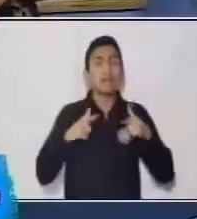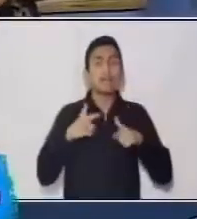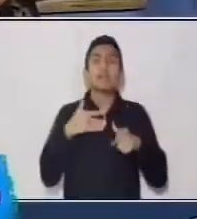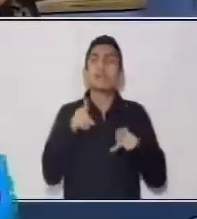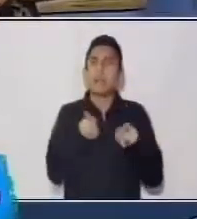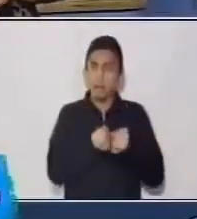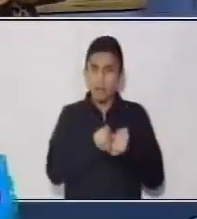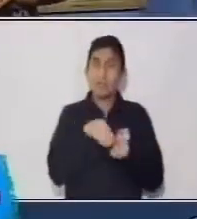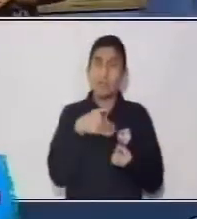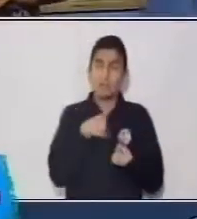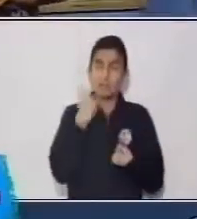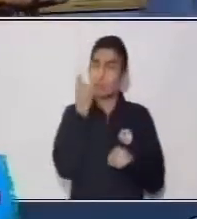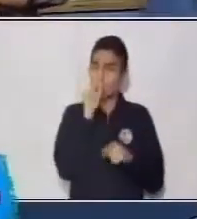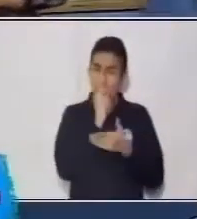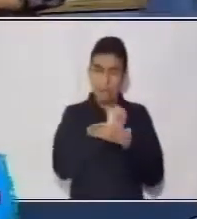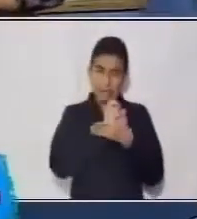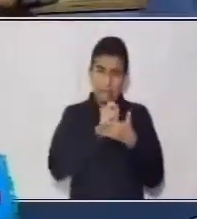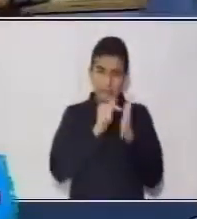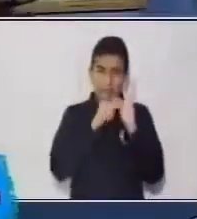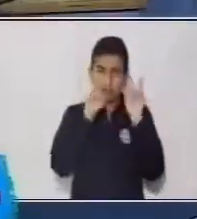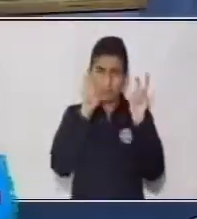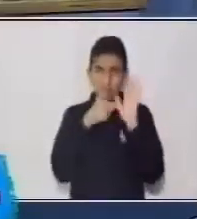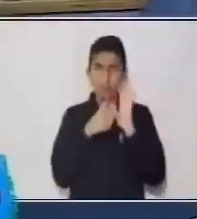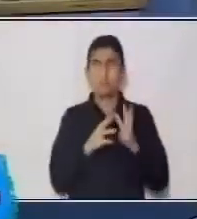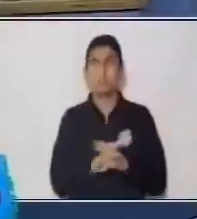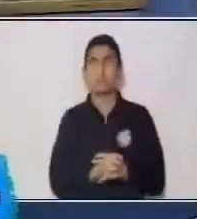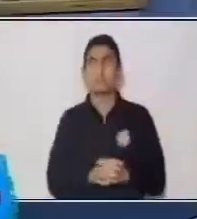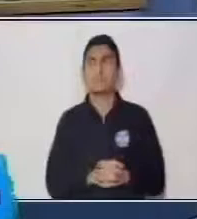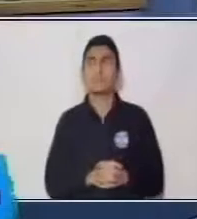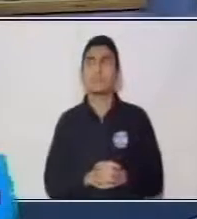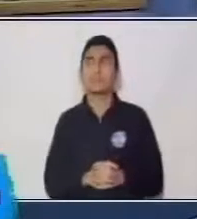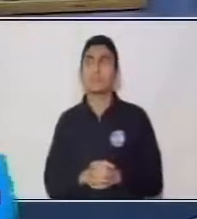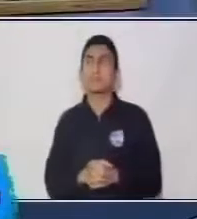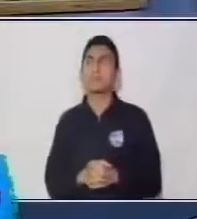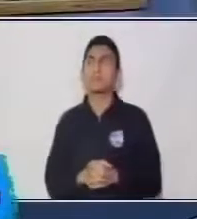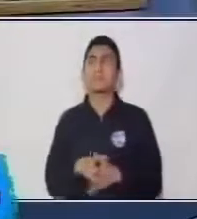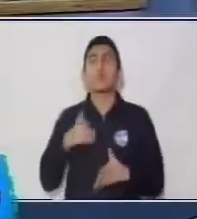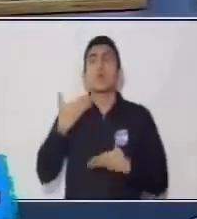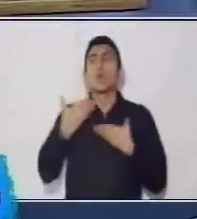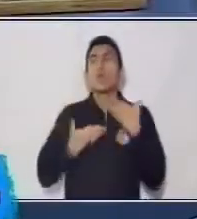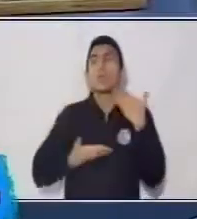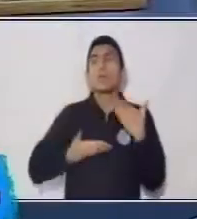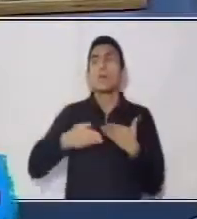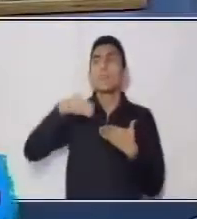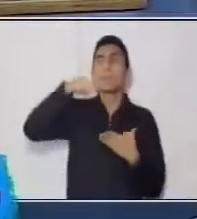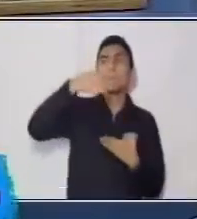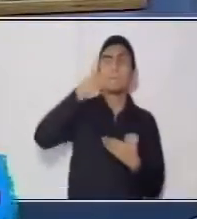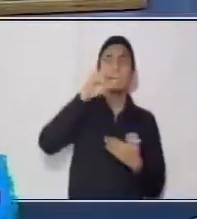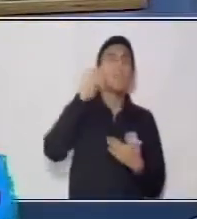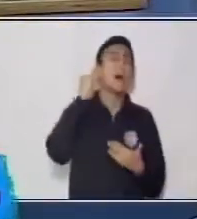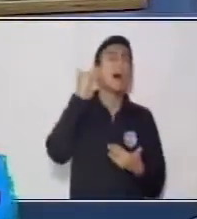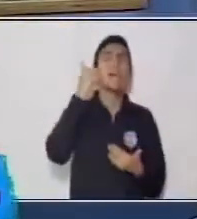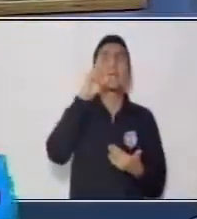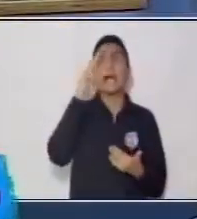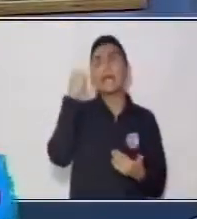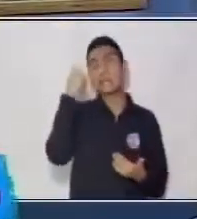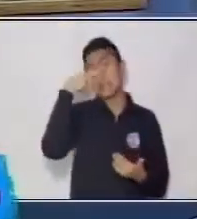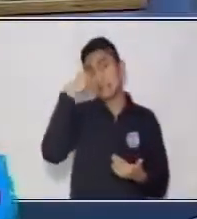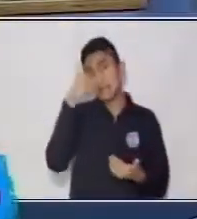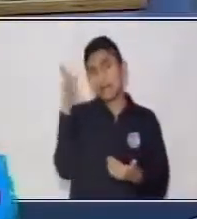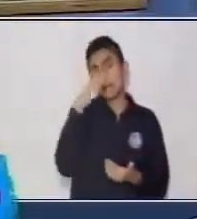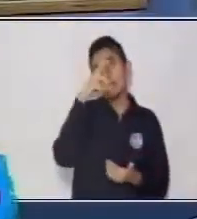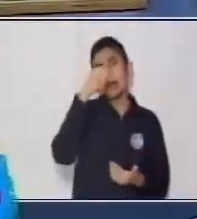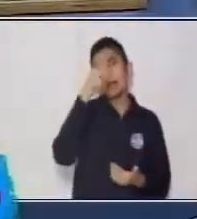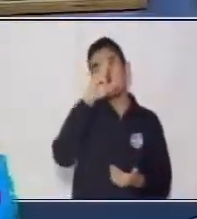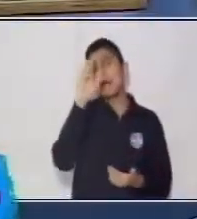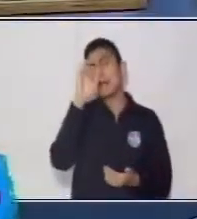hay mujeres que escriben, y en esta ocasión tenemos lo que es un poema de Margarita Carrera, que dice así: te